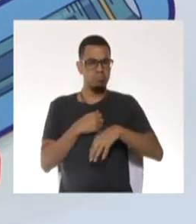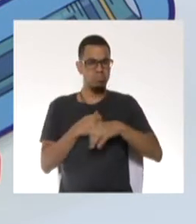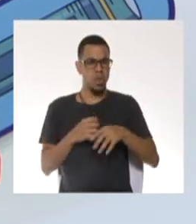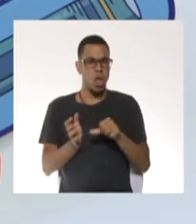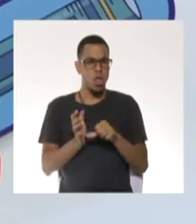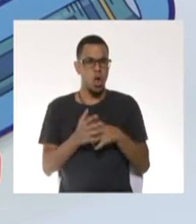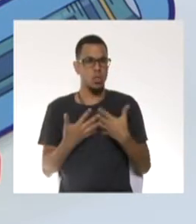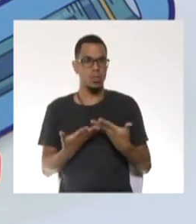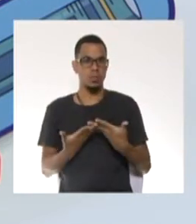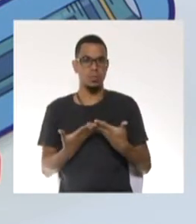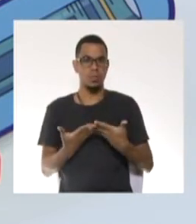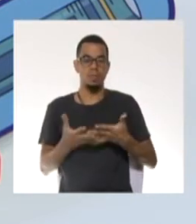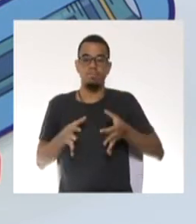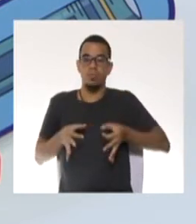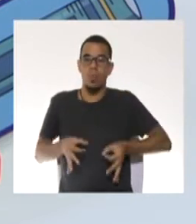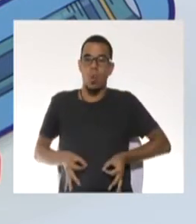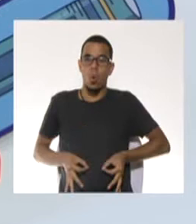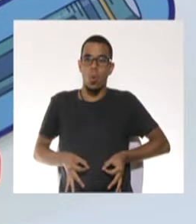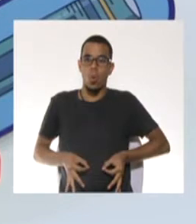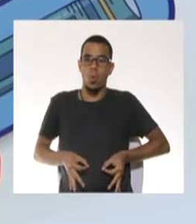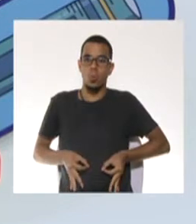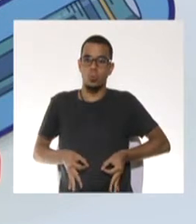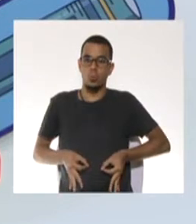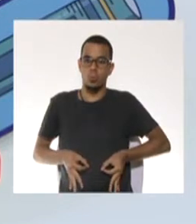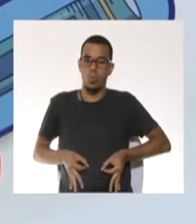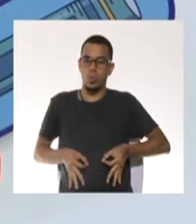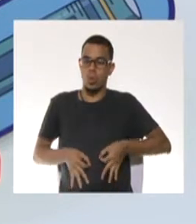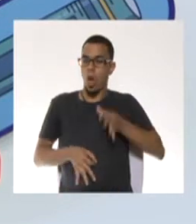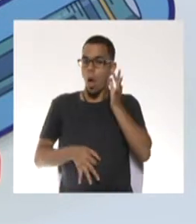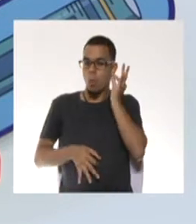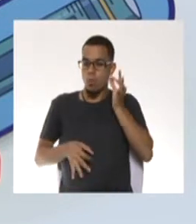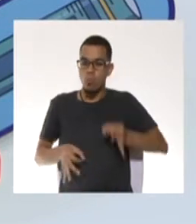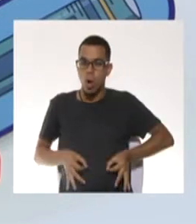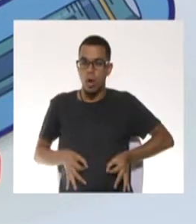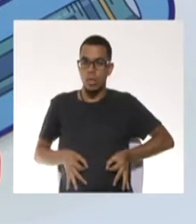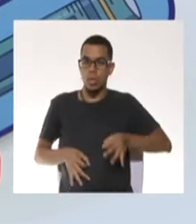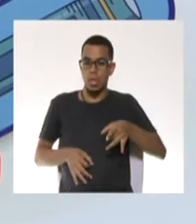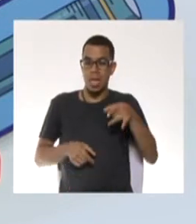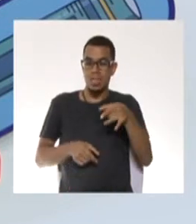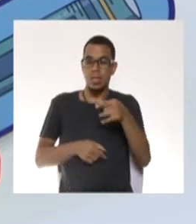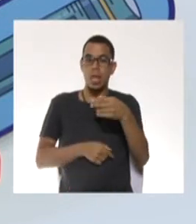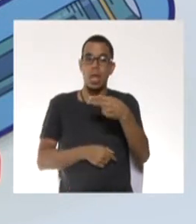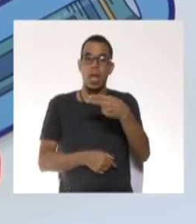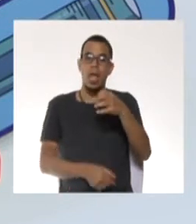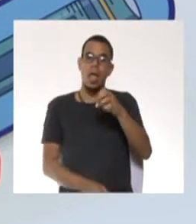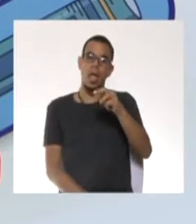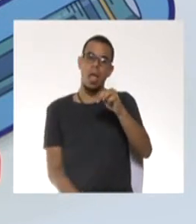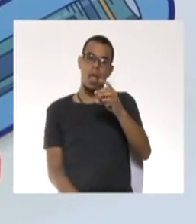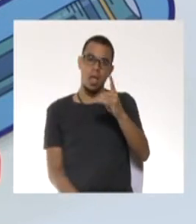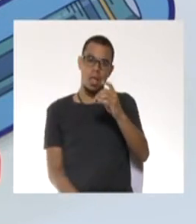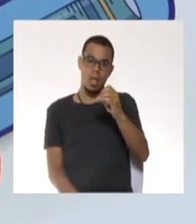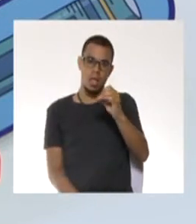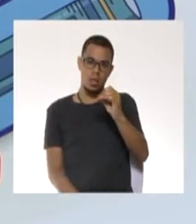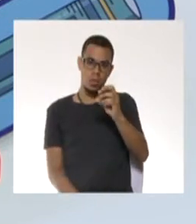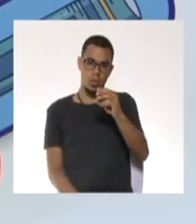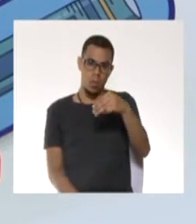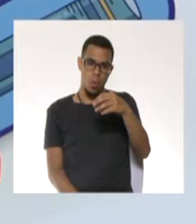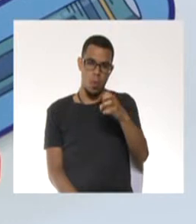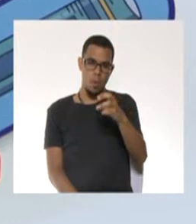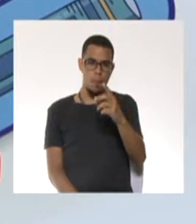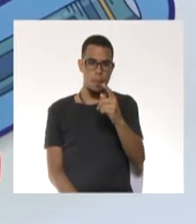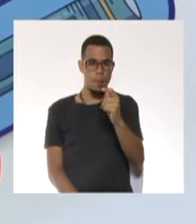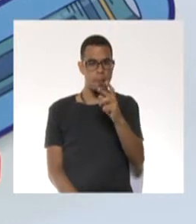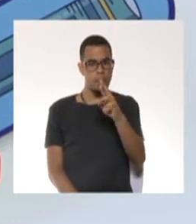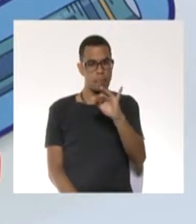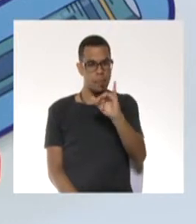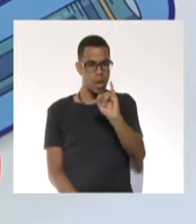ver en la lámina, en las partes del aparato reproductor femenino, tenemos el endometrio. El endometrio es la que recubre ese